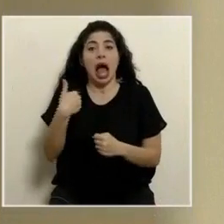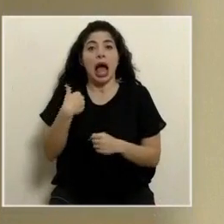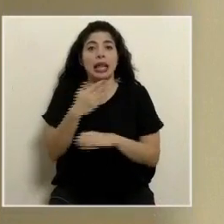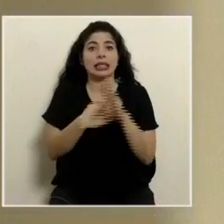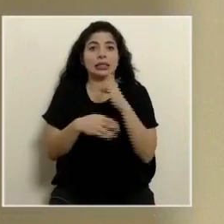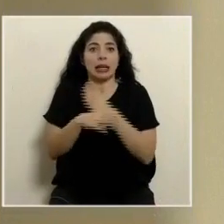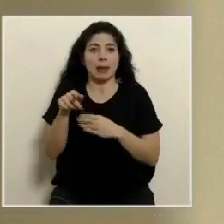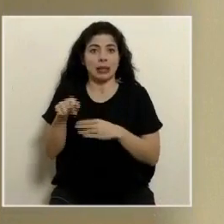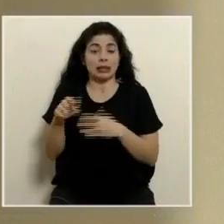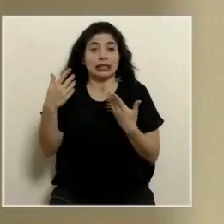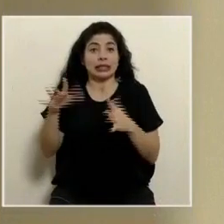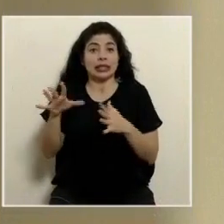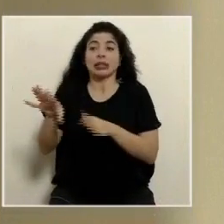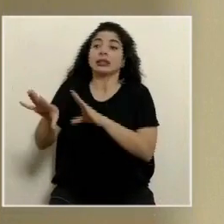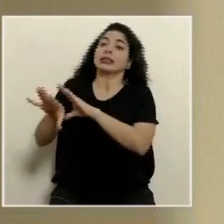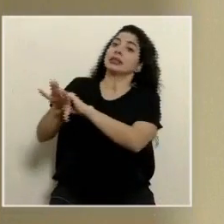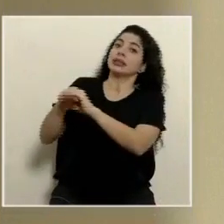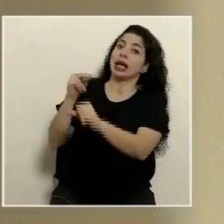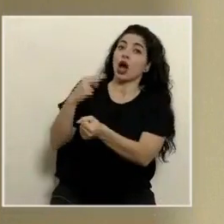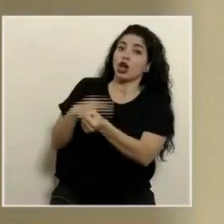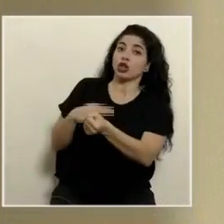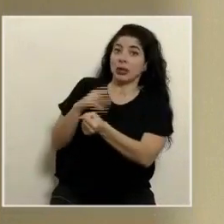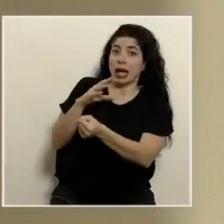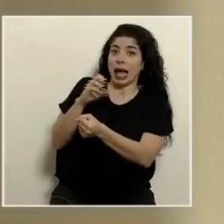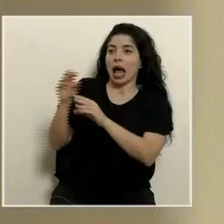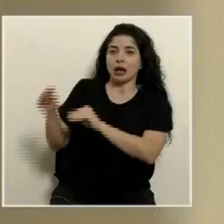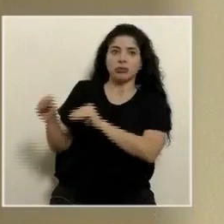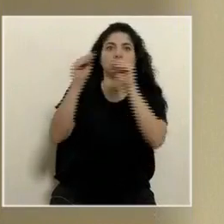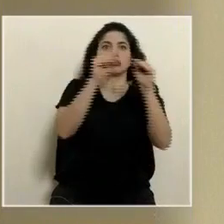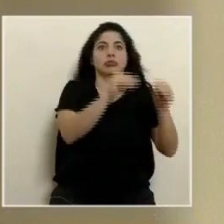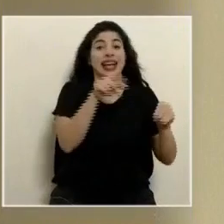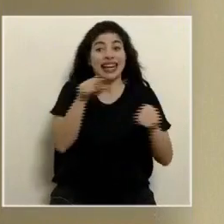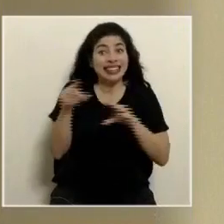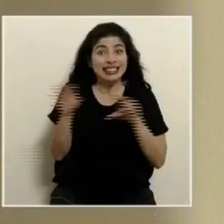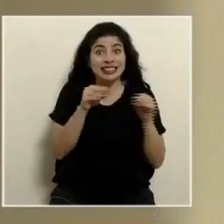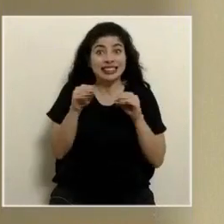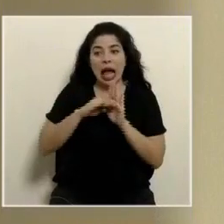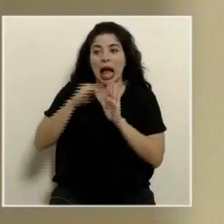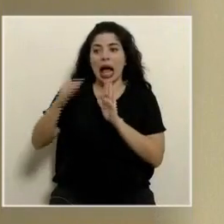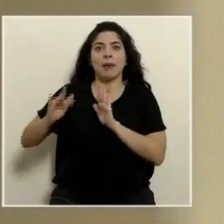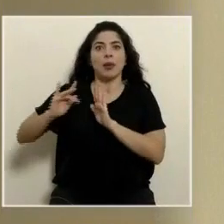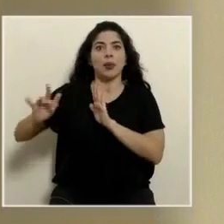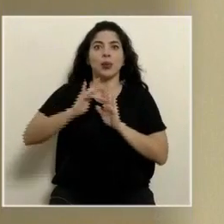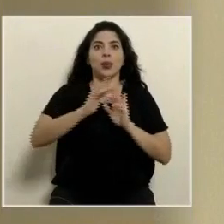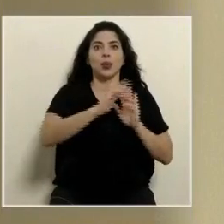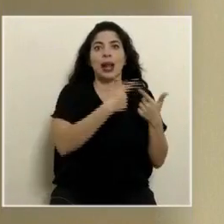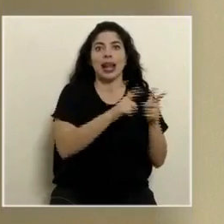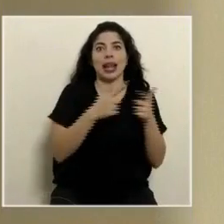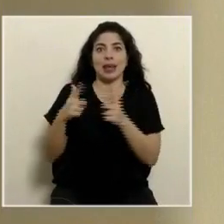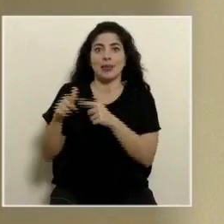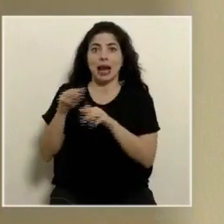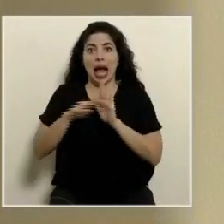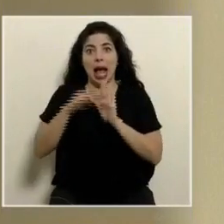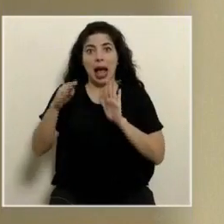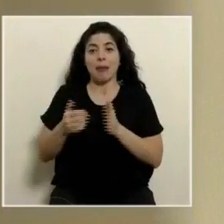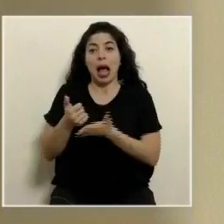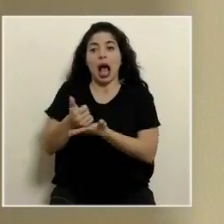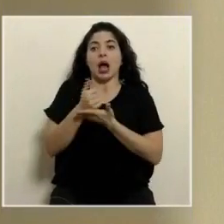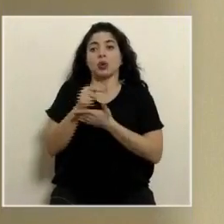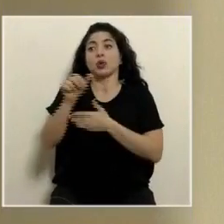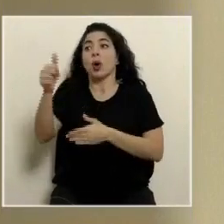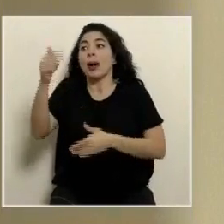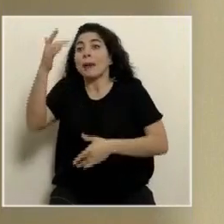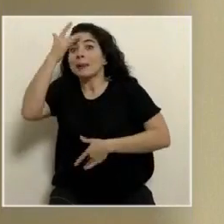que sean egresados de los hospitales de la Caja. Y eso libera camas dentro de la institución para poder atender más